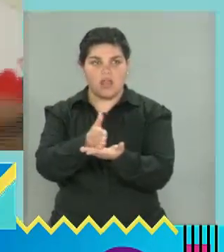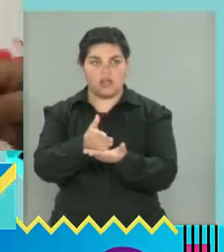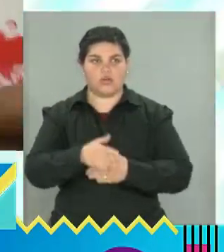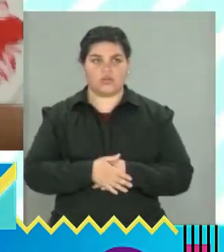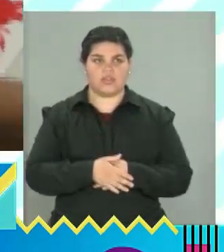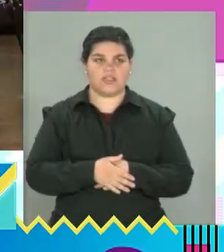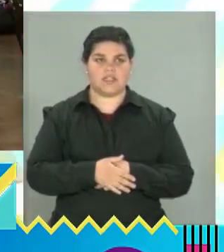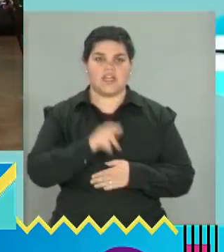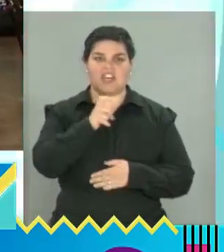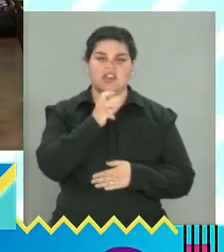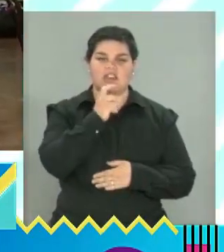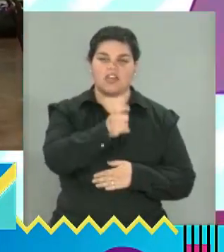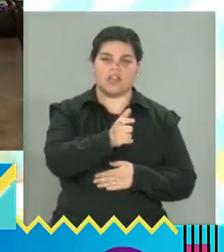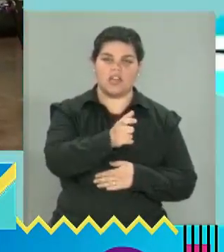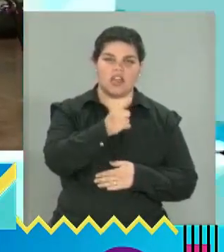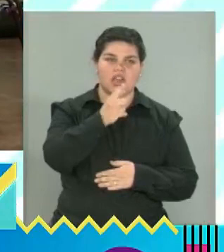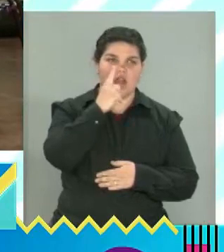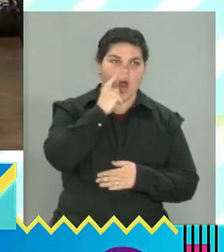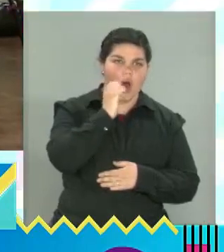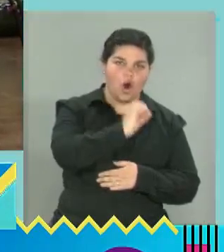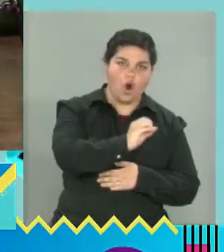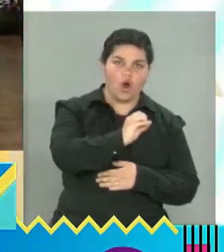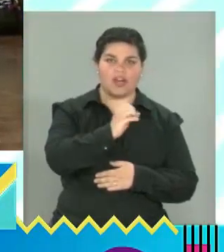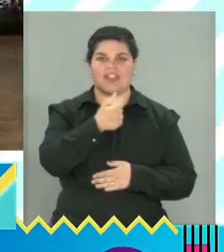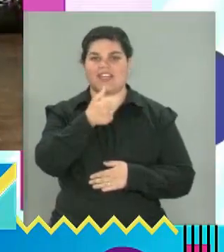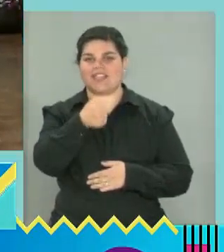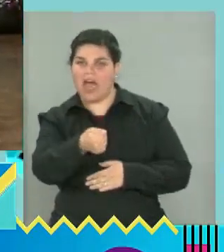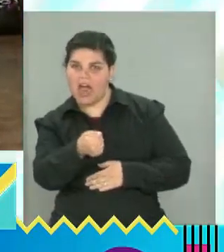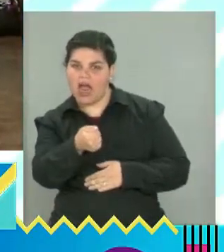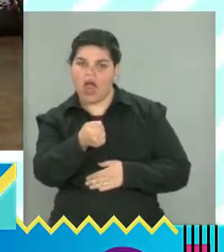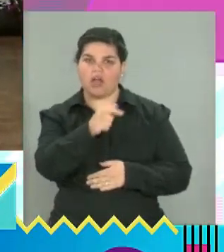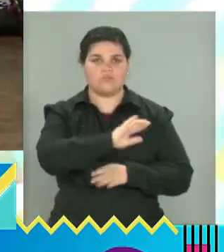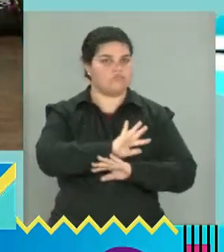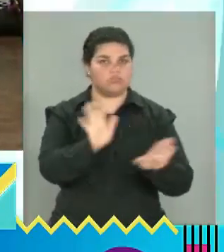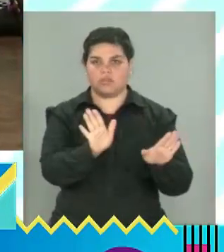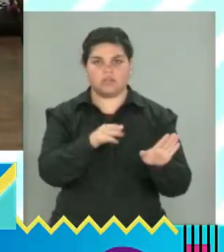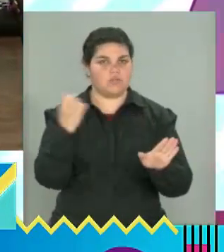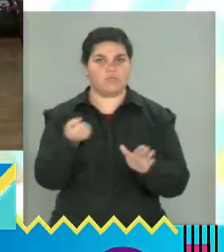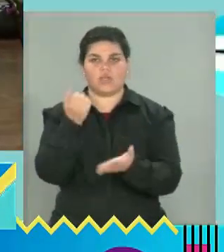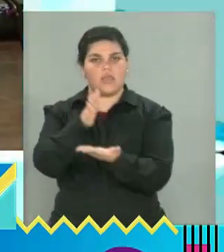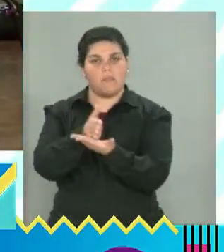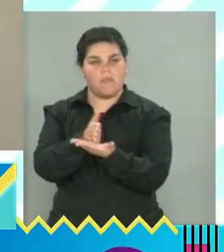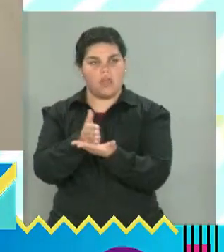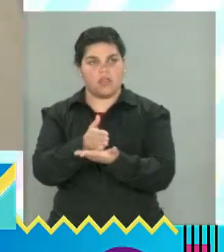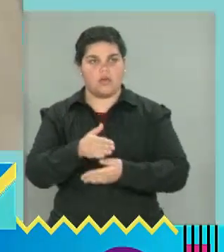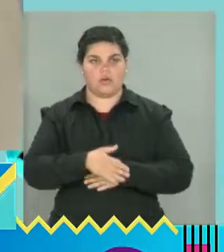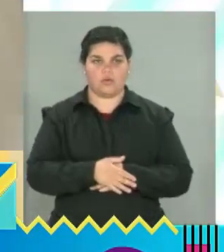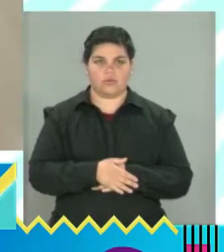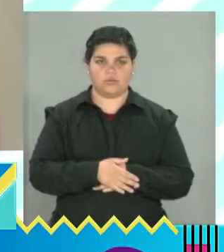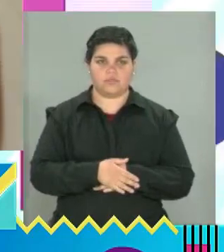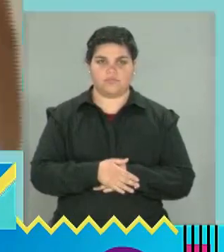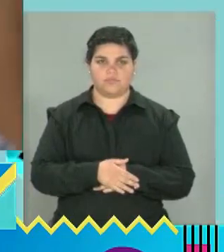del niño, niña, porque hace rato que no pensamos más en hombre y mujer en toda la estructura, digamos, legislativa o legalista que